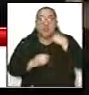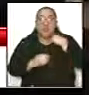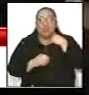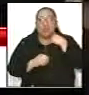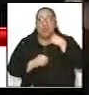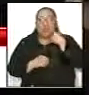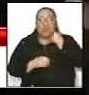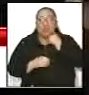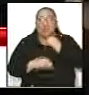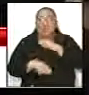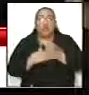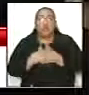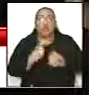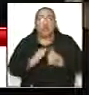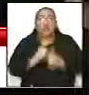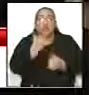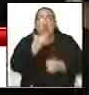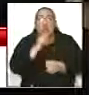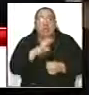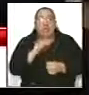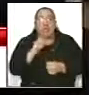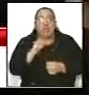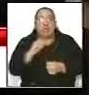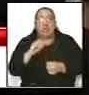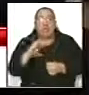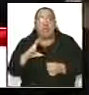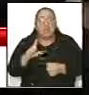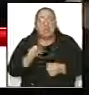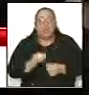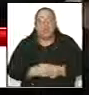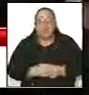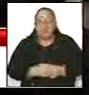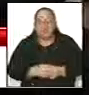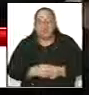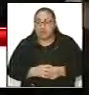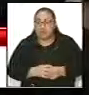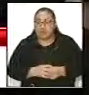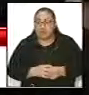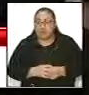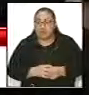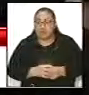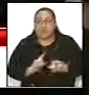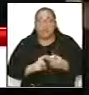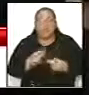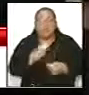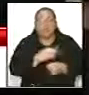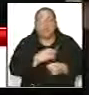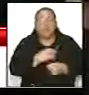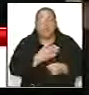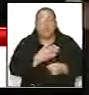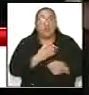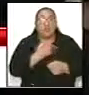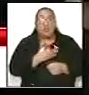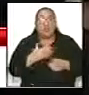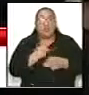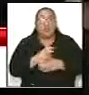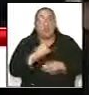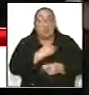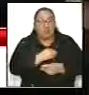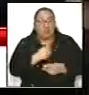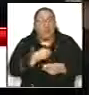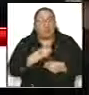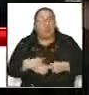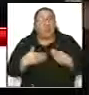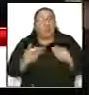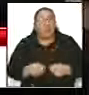está ocurriendo con la red dorsal. Desde el punto de vista de la presidencia del Consejo de Ministros, nosotros invocamos obviamente a que